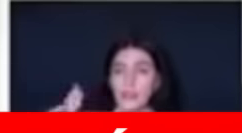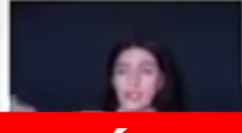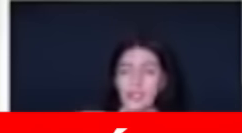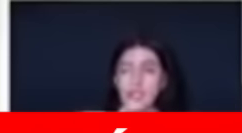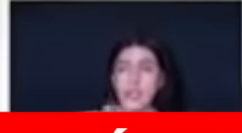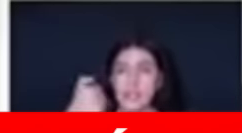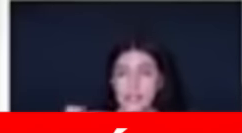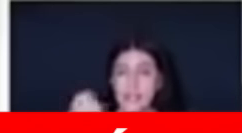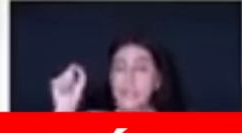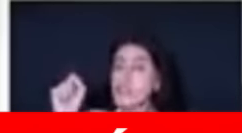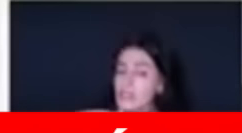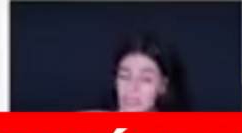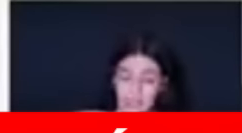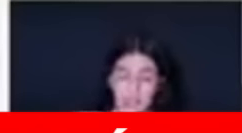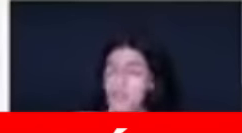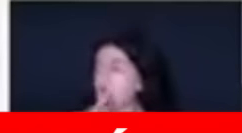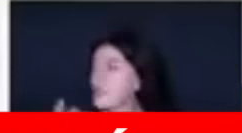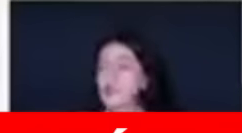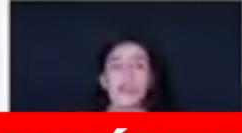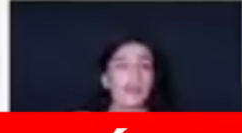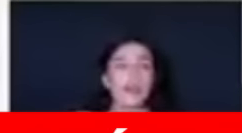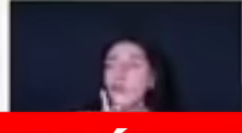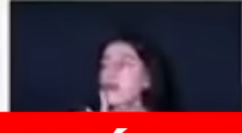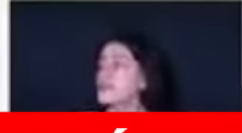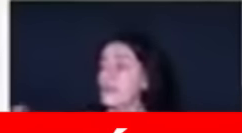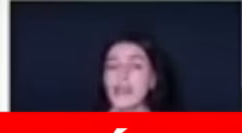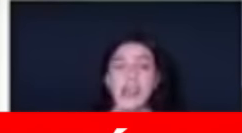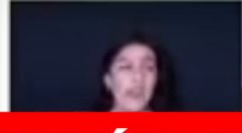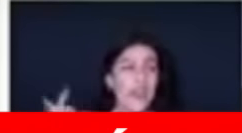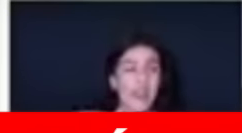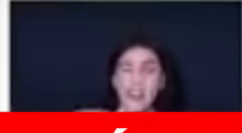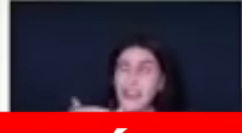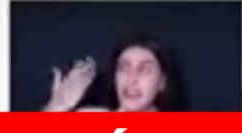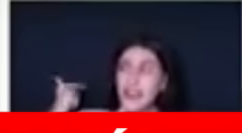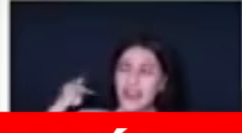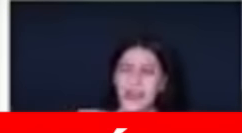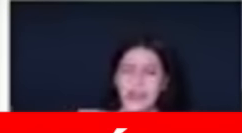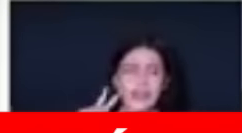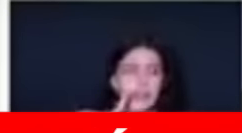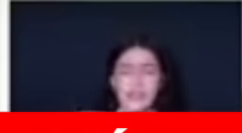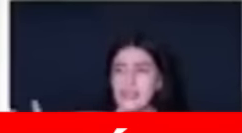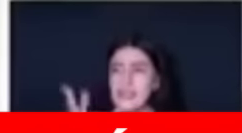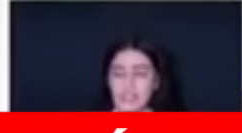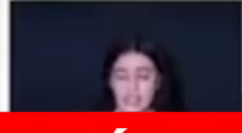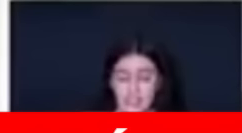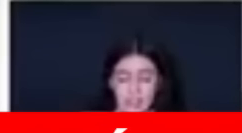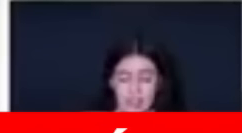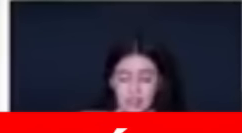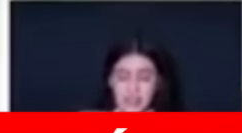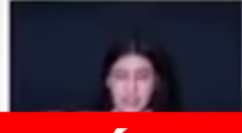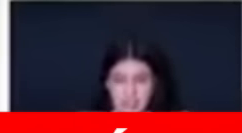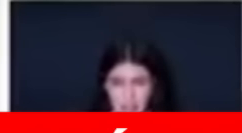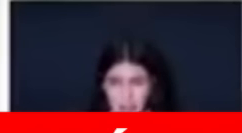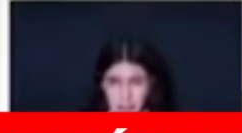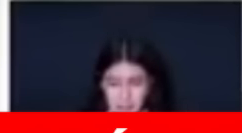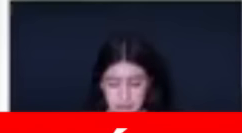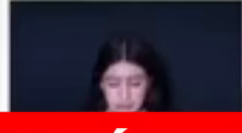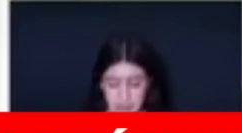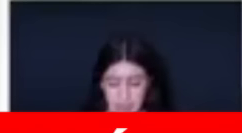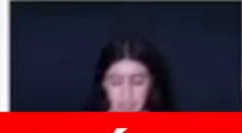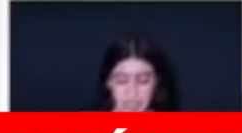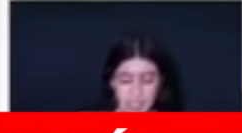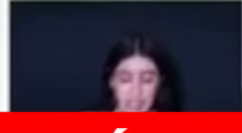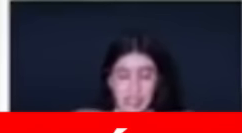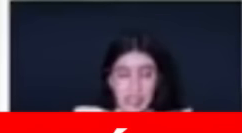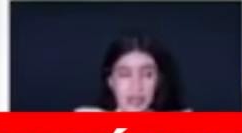1986. Y no me dejarán mentir, en aquel año se vio con toda su potencia que la